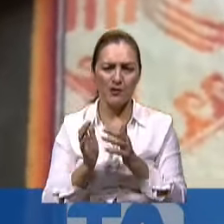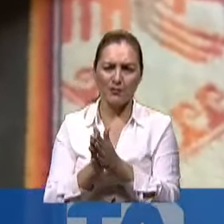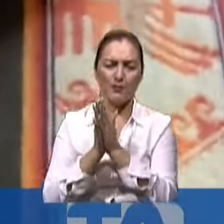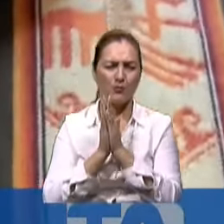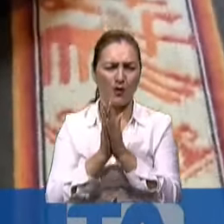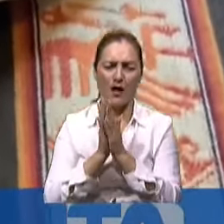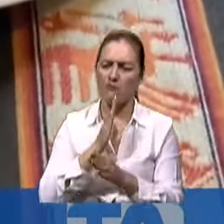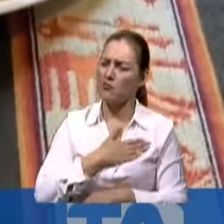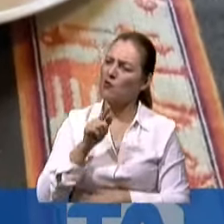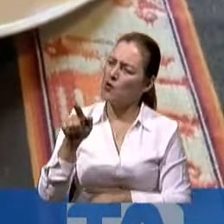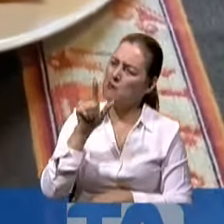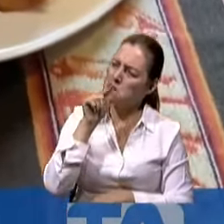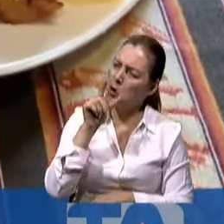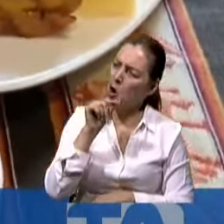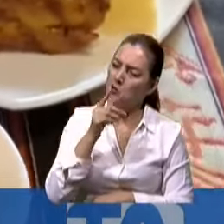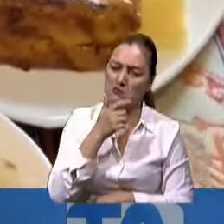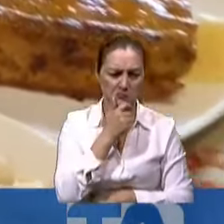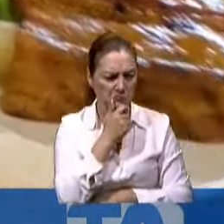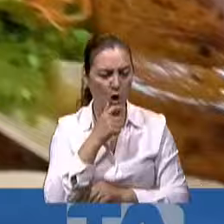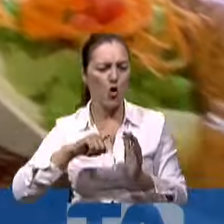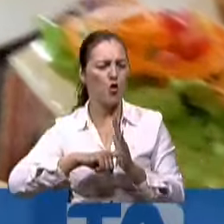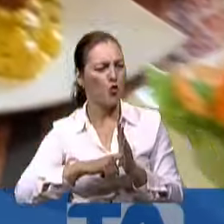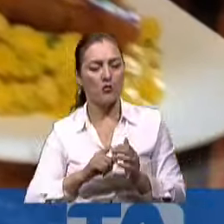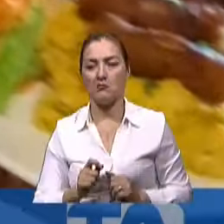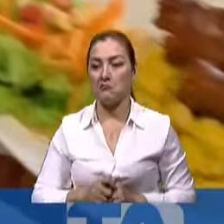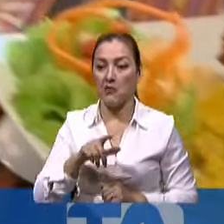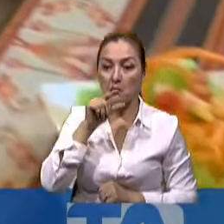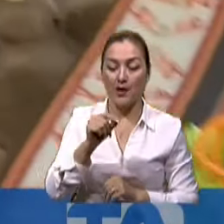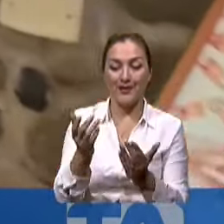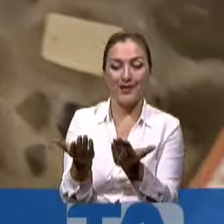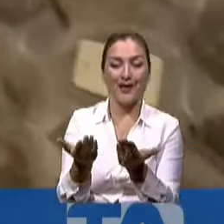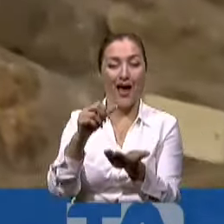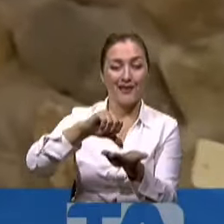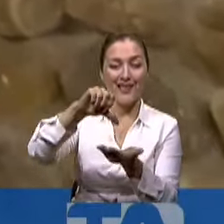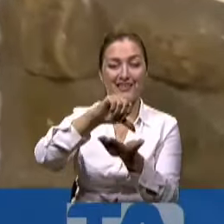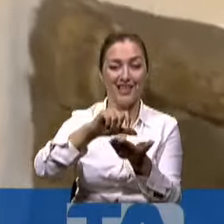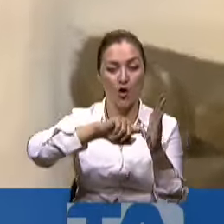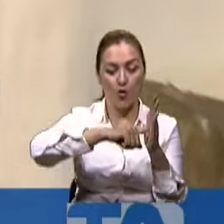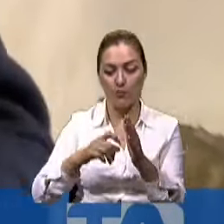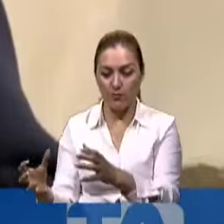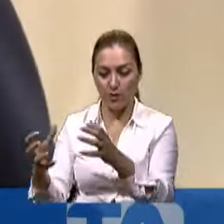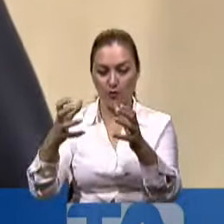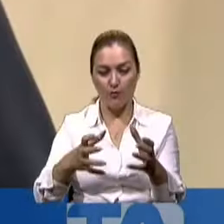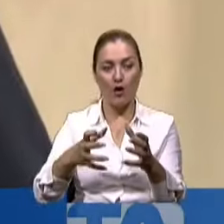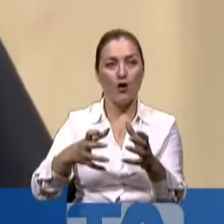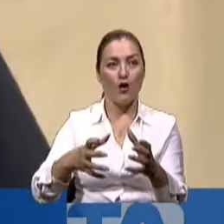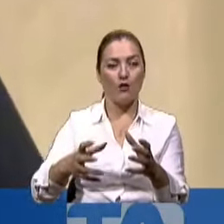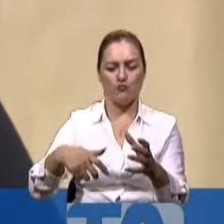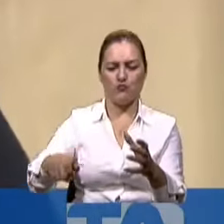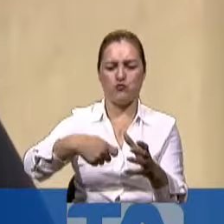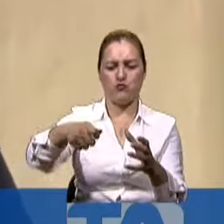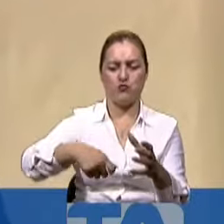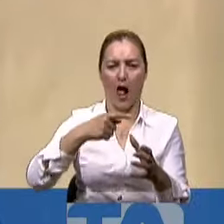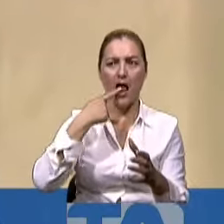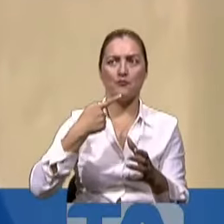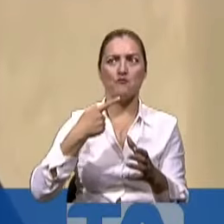pidieron pollo y ella solo preparaba cuy. Puso el pollo en la misma paila donde estaba preparando los cuyes y la gente fue que lo bautizó el pollo con